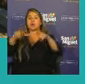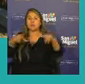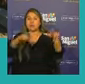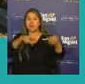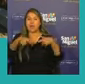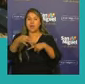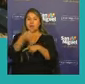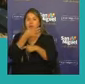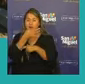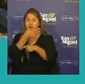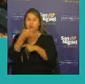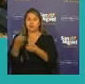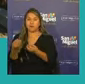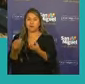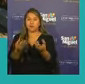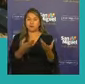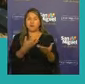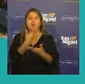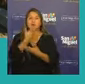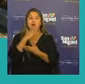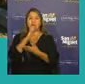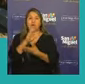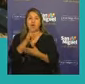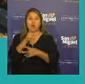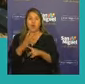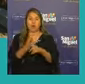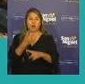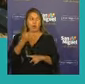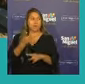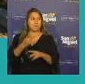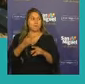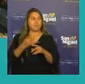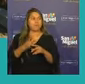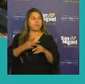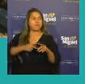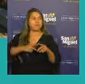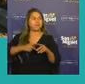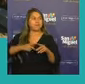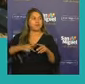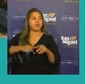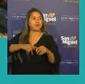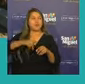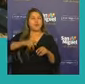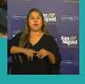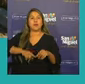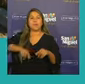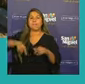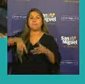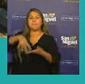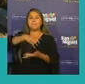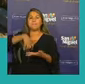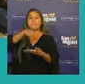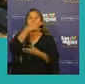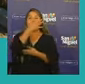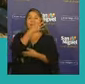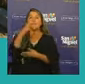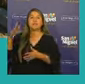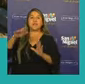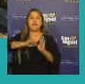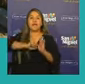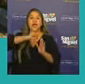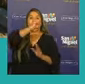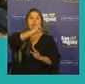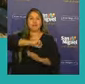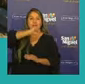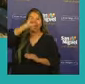que tenemos. La Plaza Atacama.